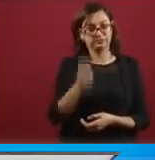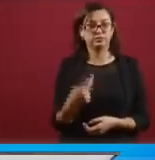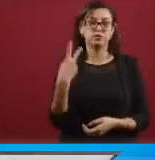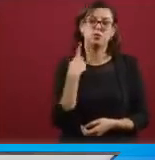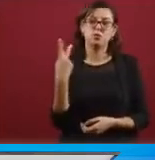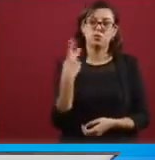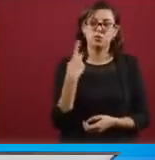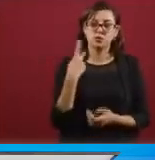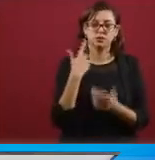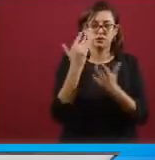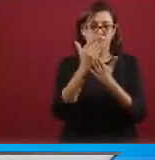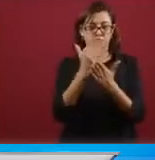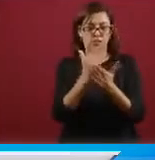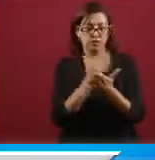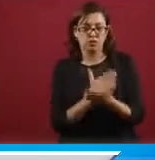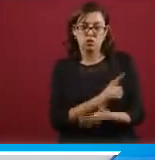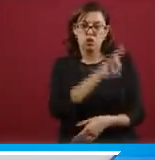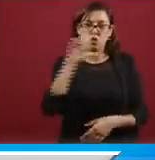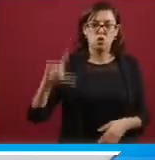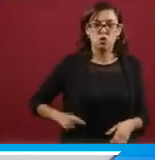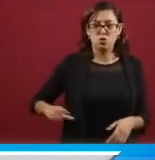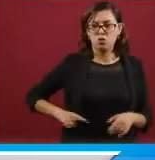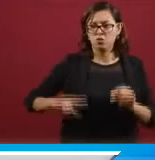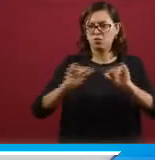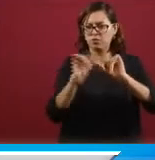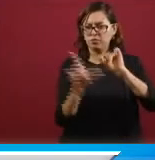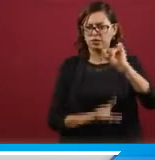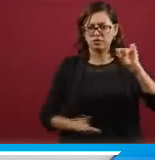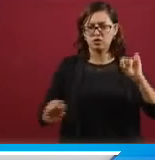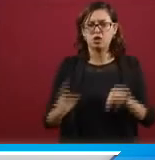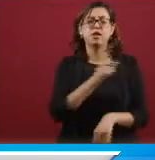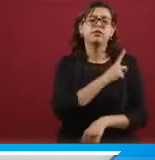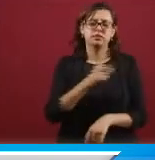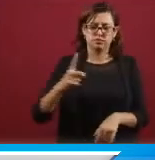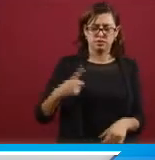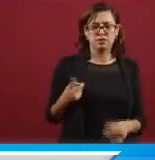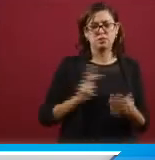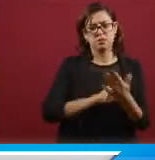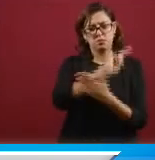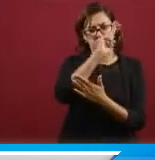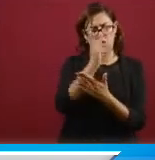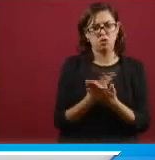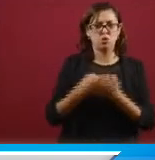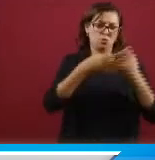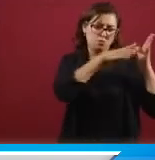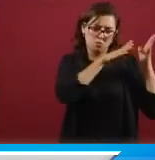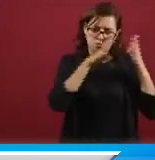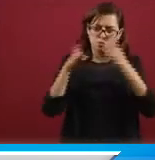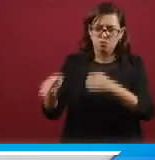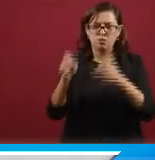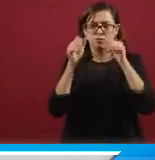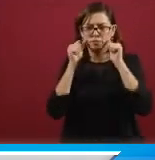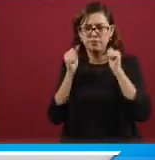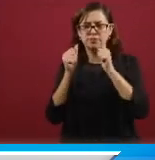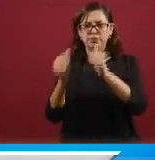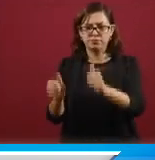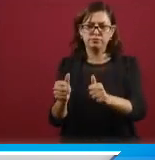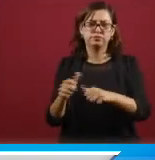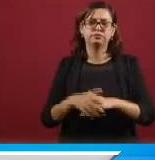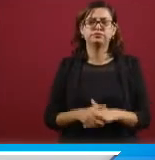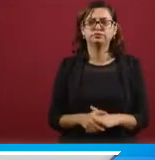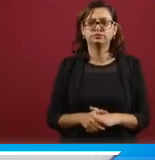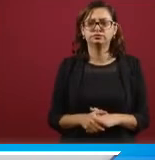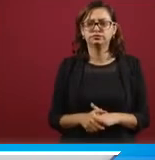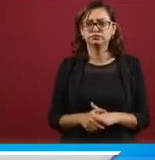de 15,000 pesos. Se han otorgado 350,000 créditos por 6,000 pesos en todo el territorio nacional, con un mayor énfasis en las zonas